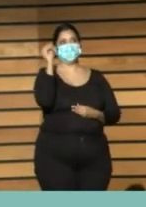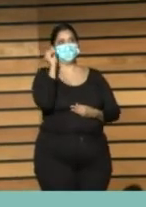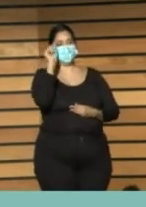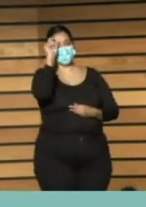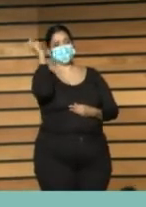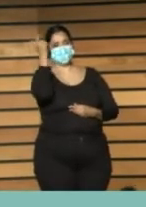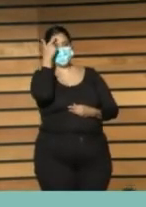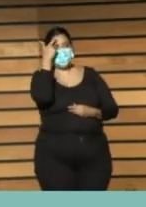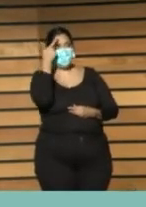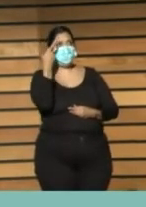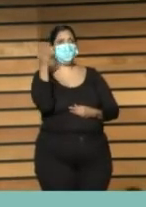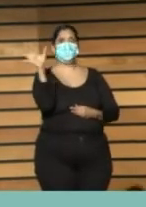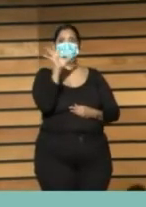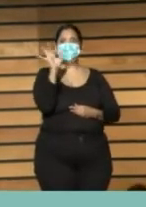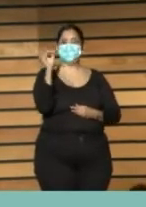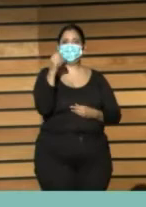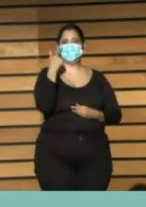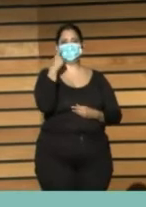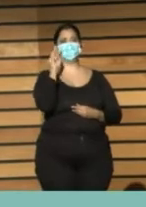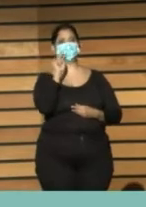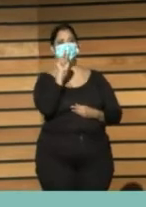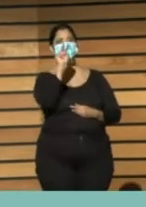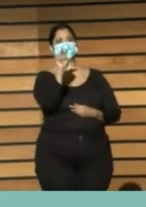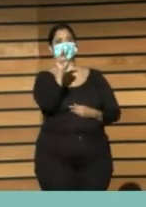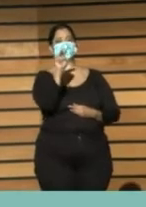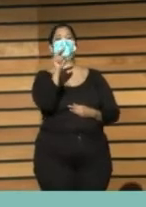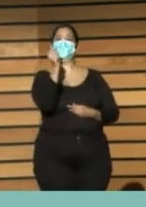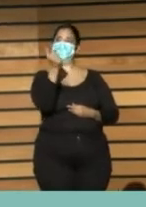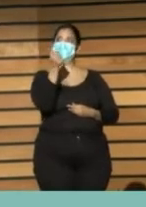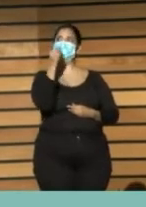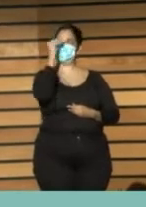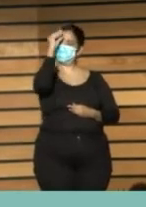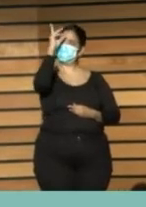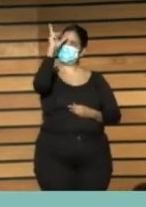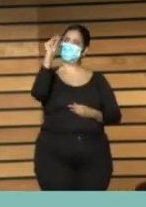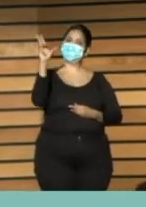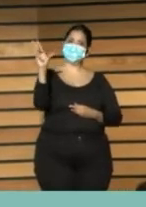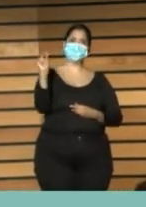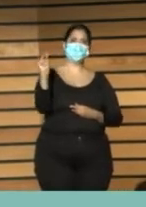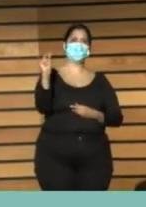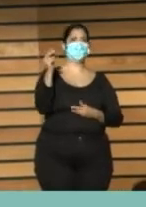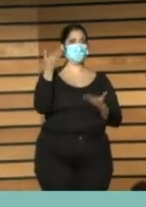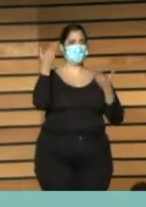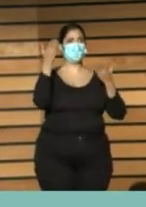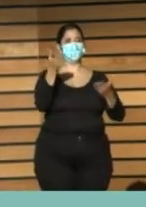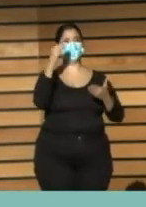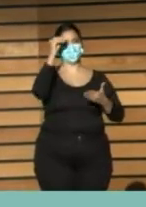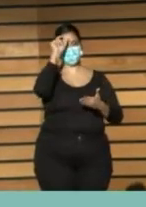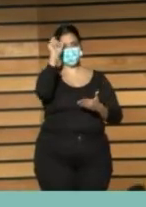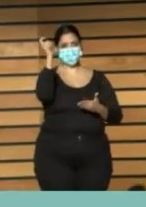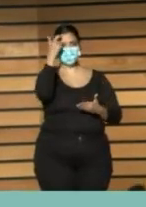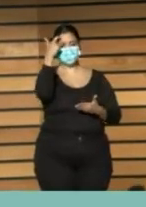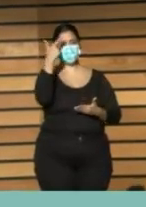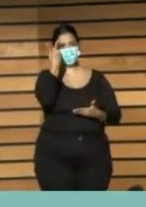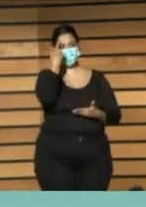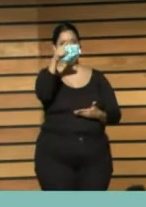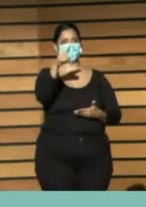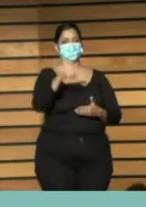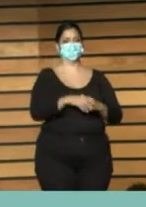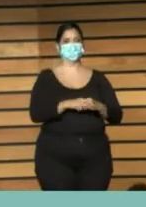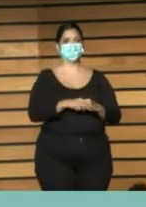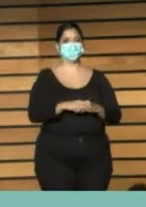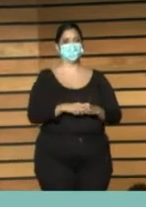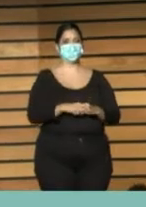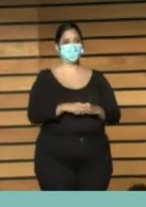no inmediatez, ¿no? Con perspectiva. En SEDIC siempre hemos estado comprometidos con la formación continua de los